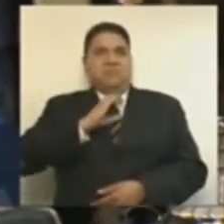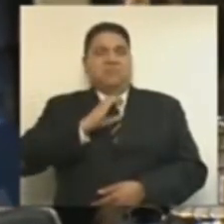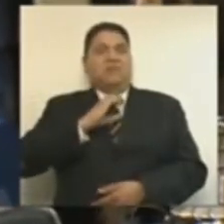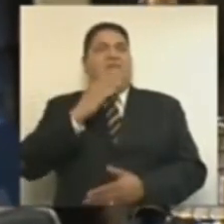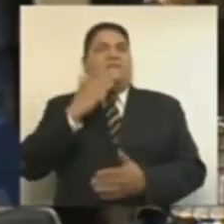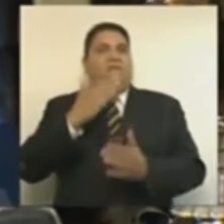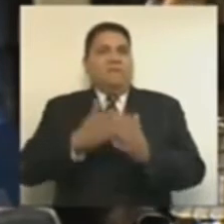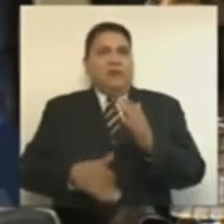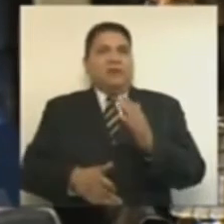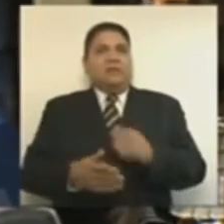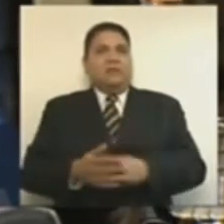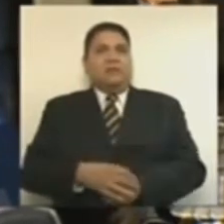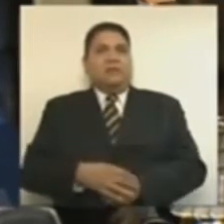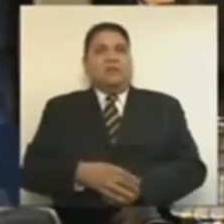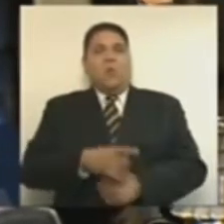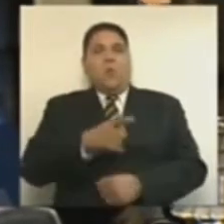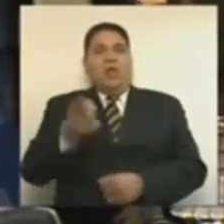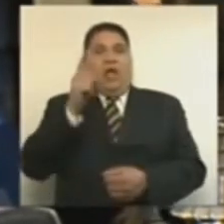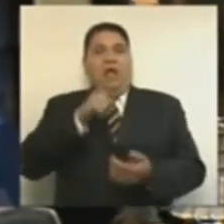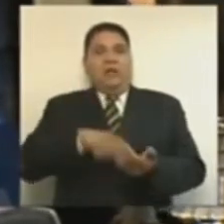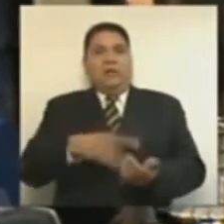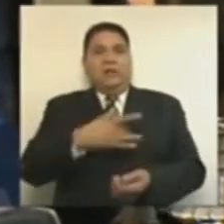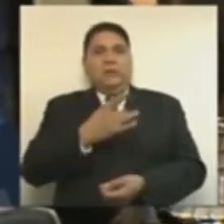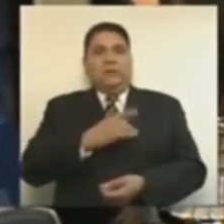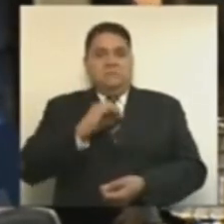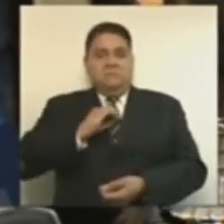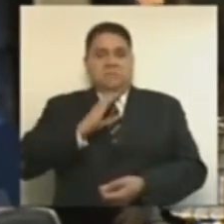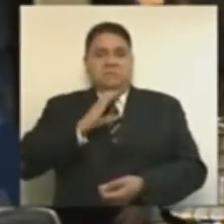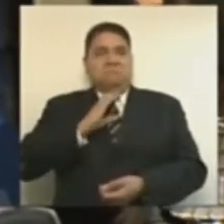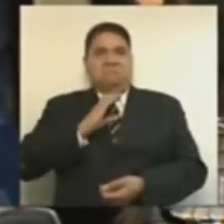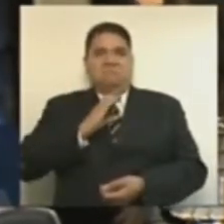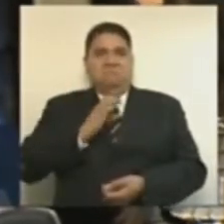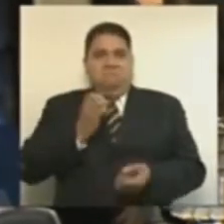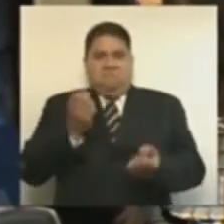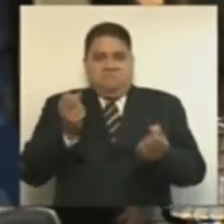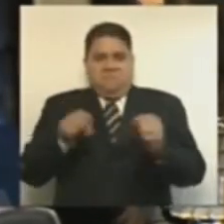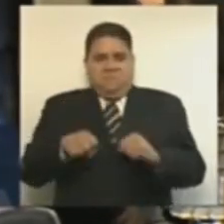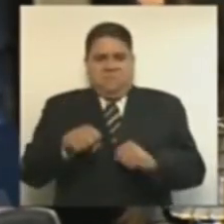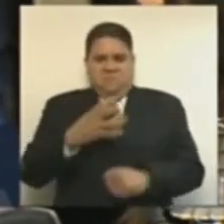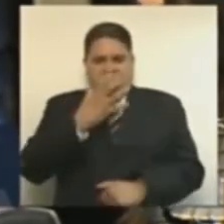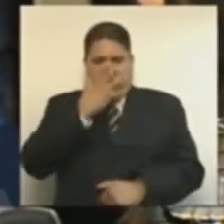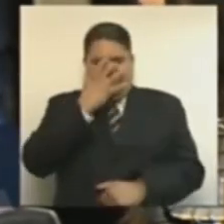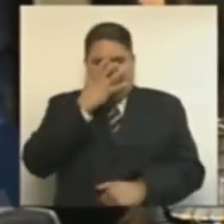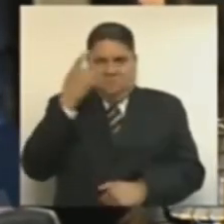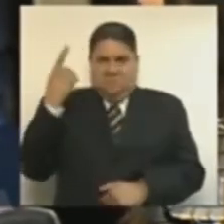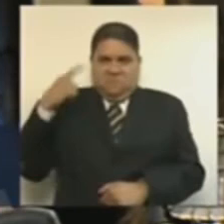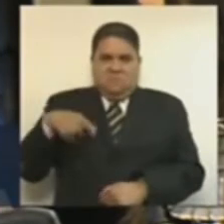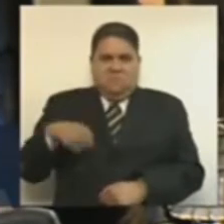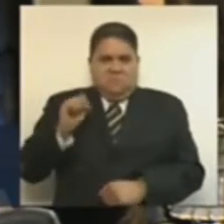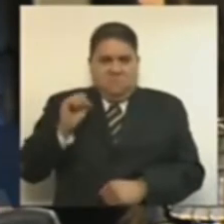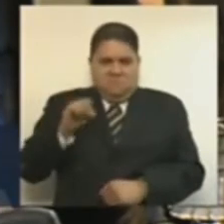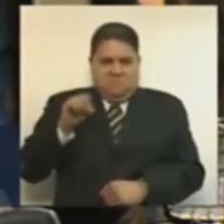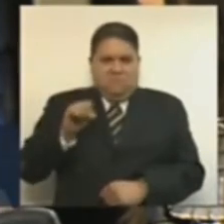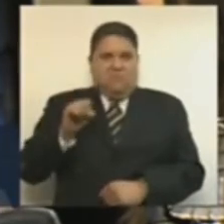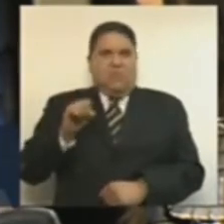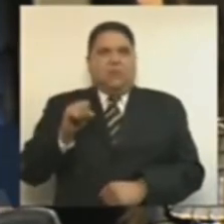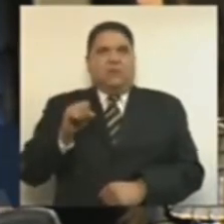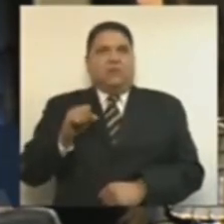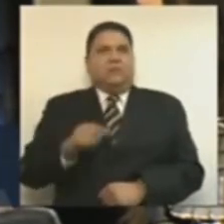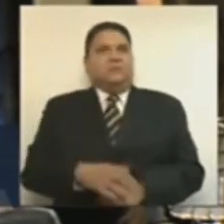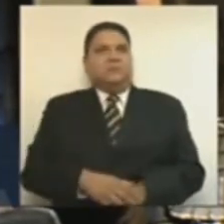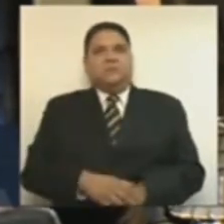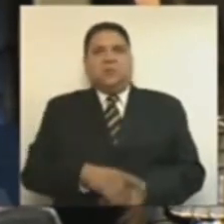es realmente esa independencia para poder votar en conciencia. Porque lo saben